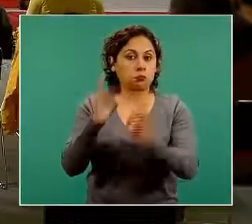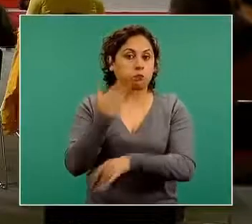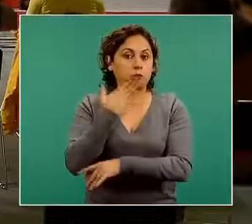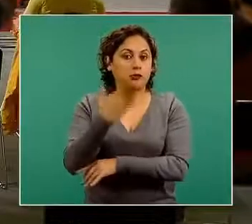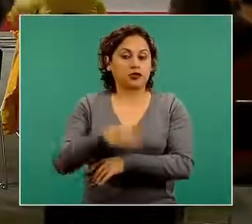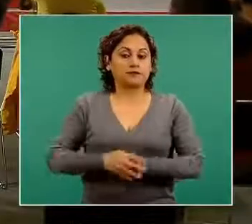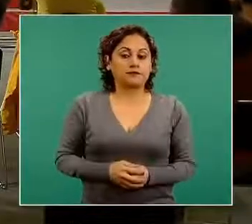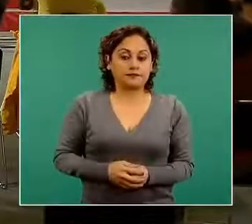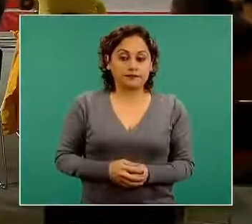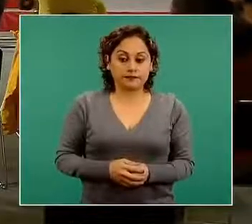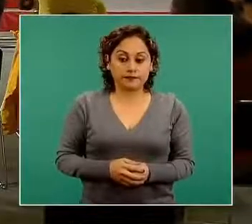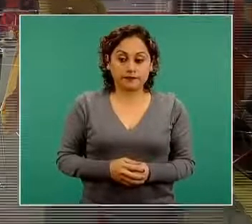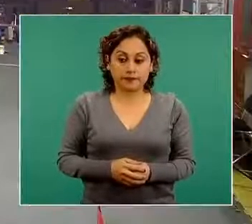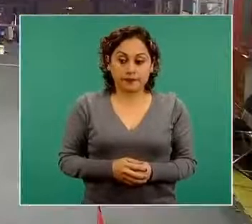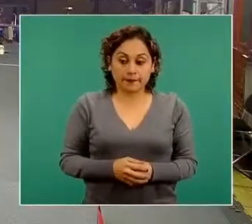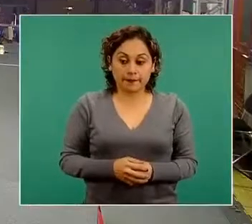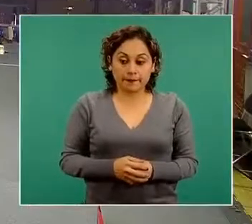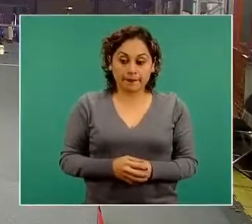Ahí vamos.